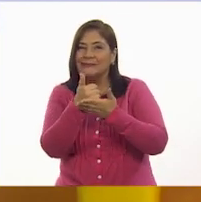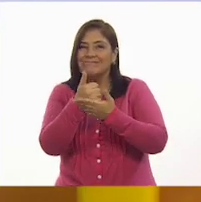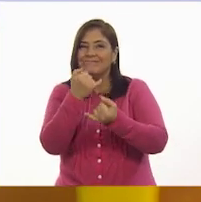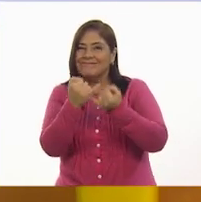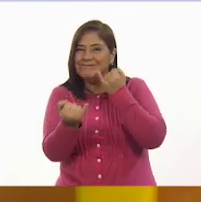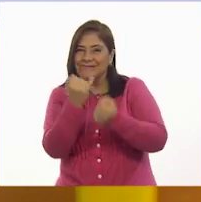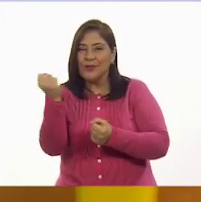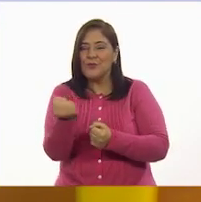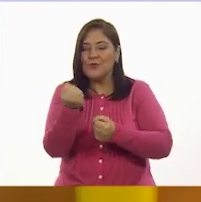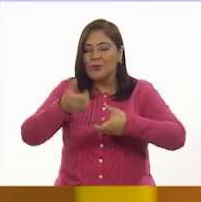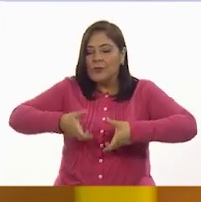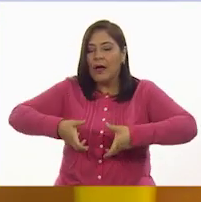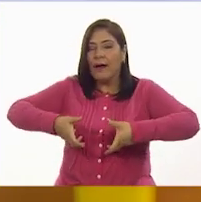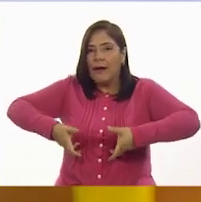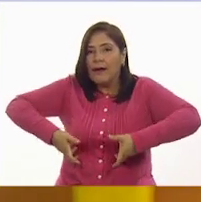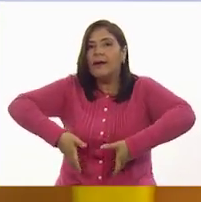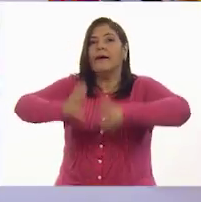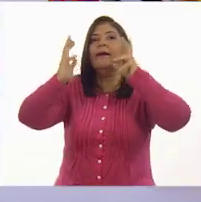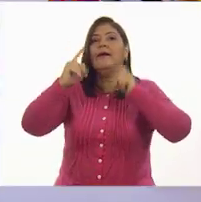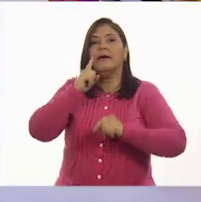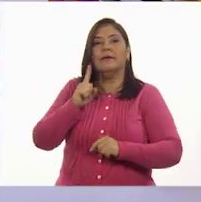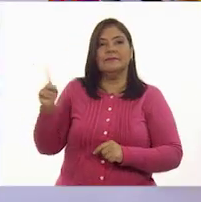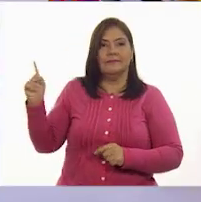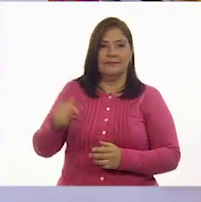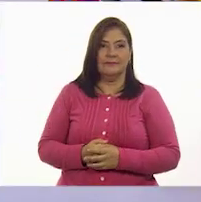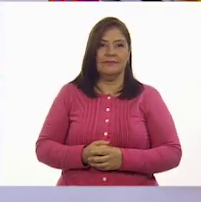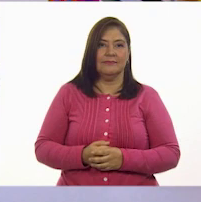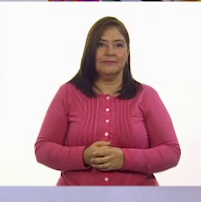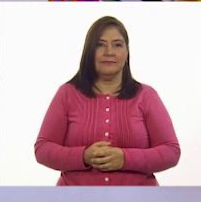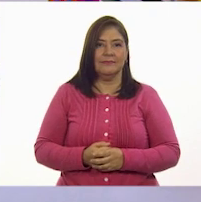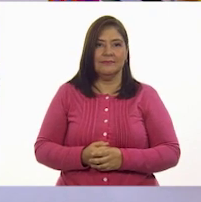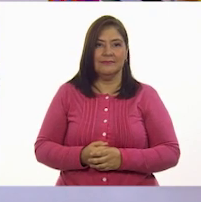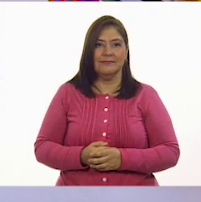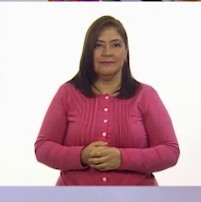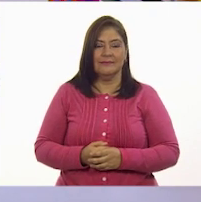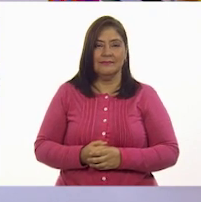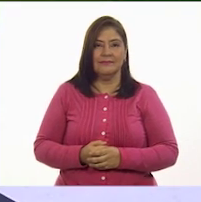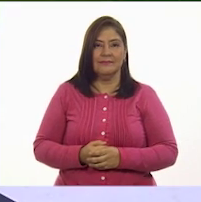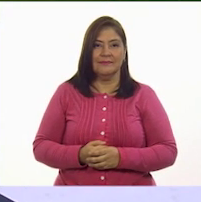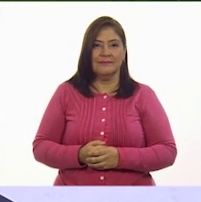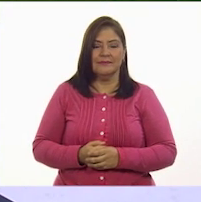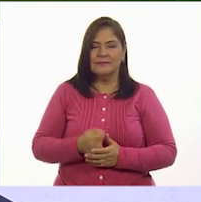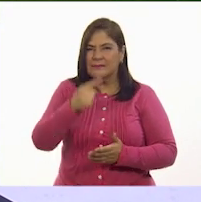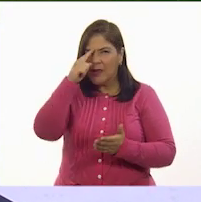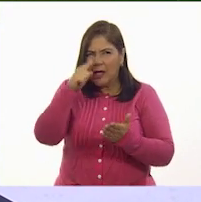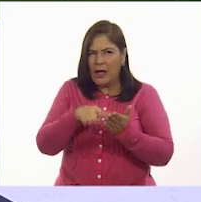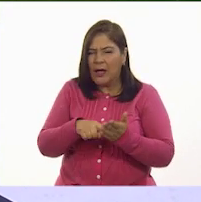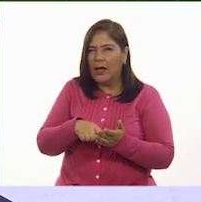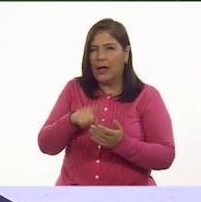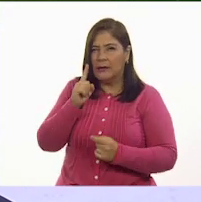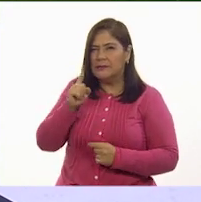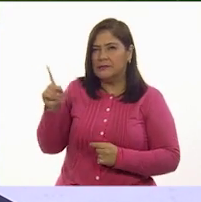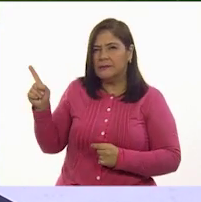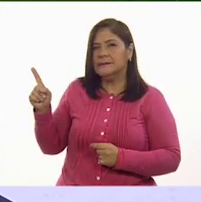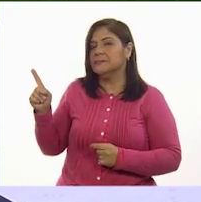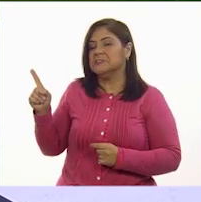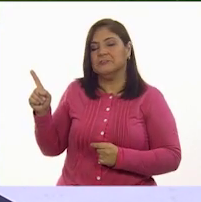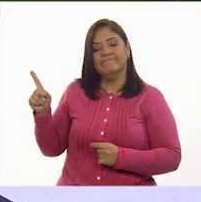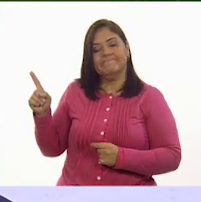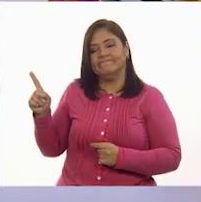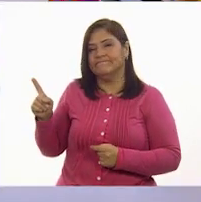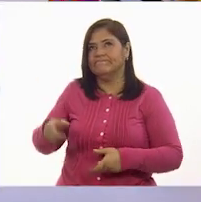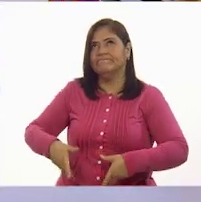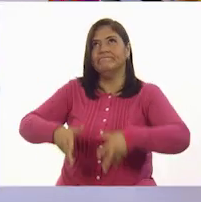número. Vamos a ver, vamos a lanzar alto y... ¿cuánto nos sale? Creo que ese tiro alto no